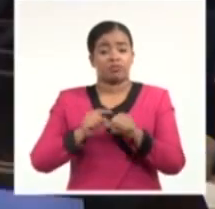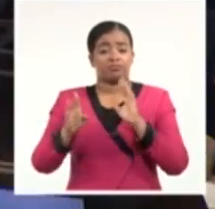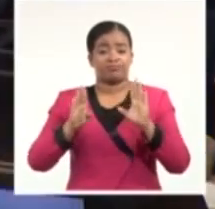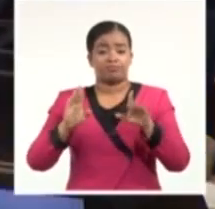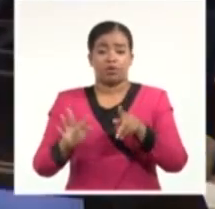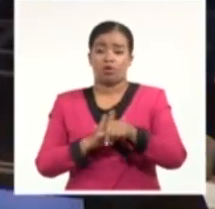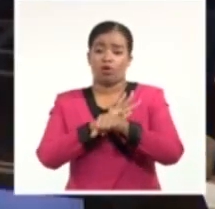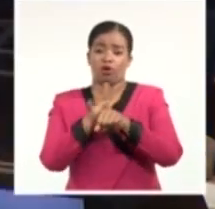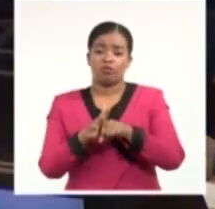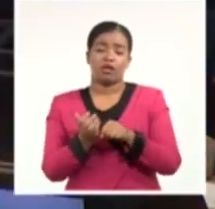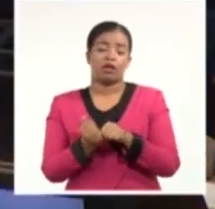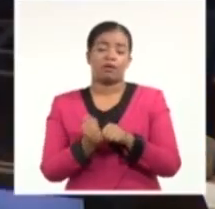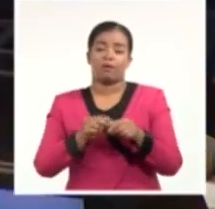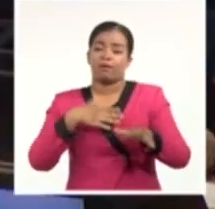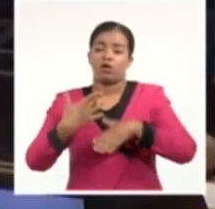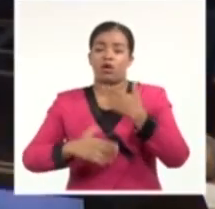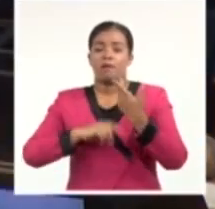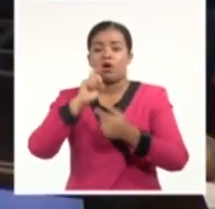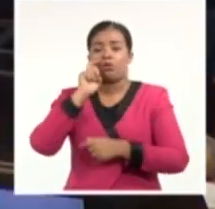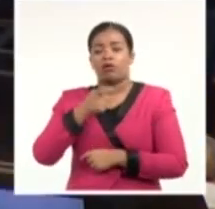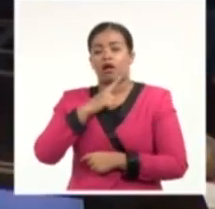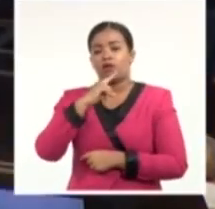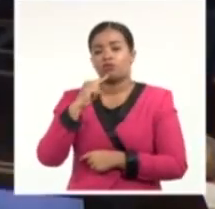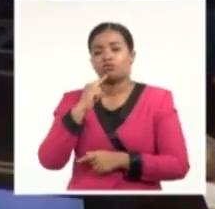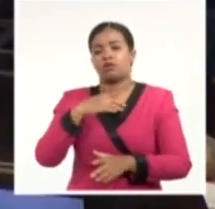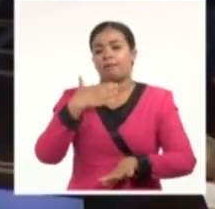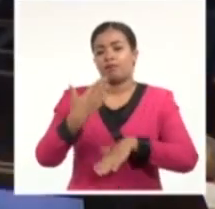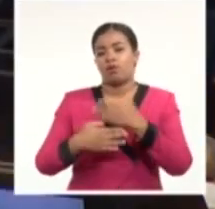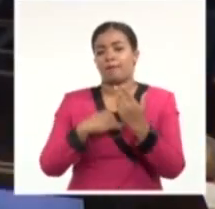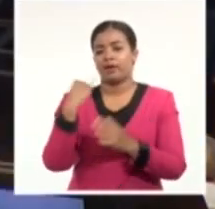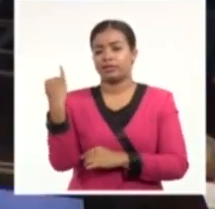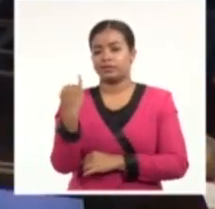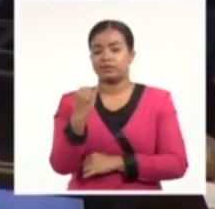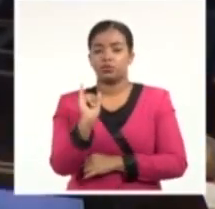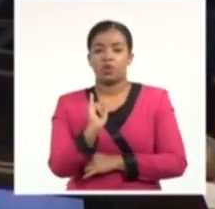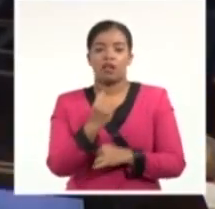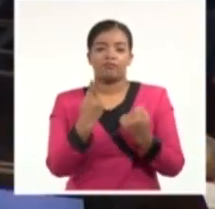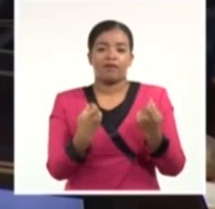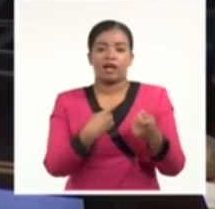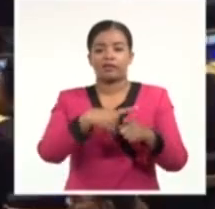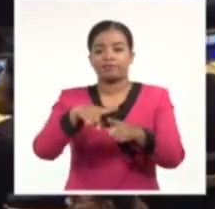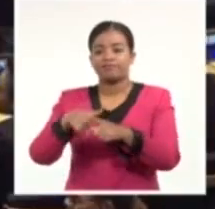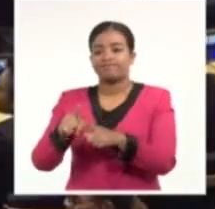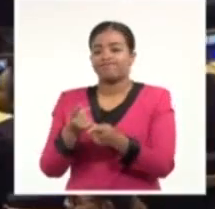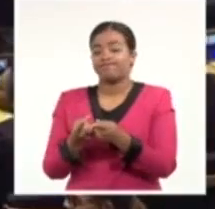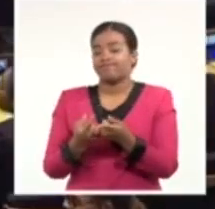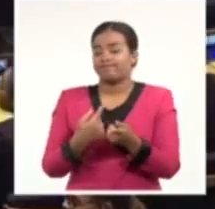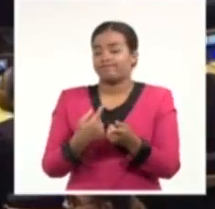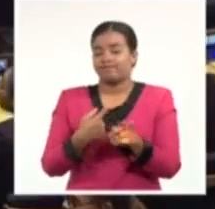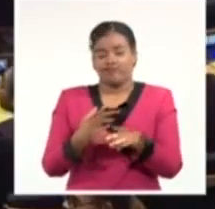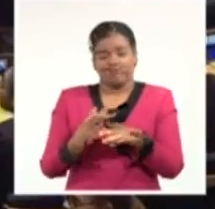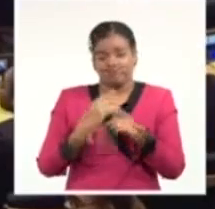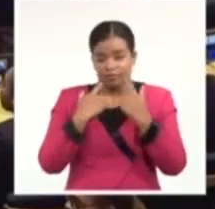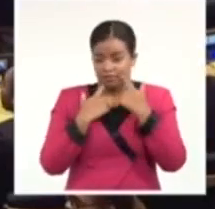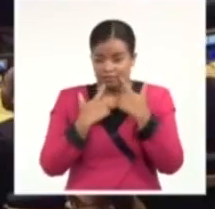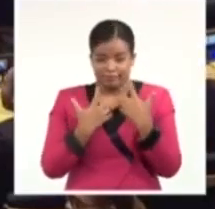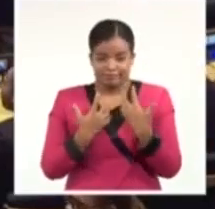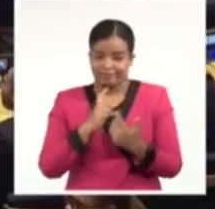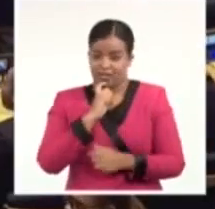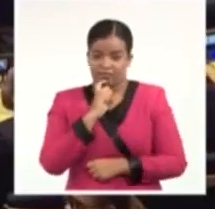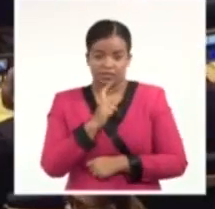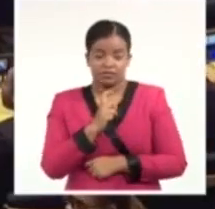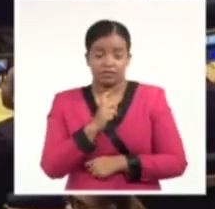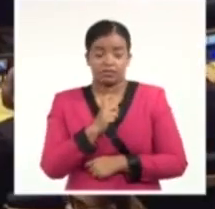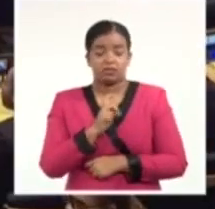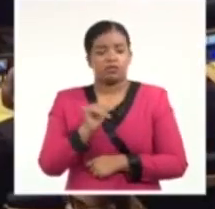conflictos bélicos y sociopolíticos internacionales, así como el déficit de materias primas y de bienes de consumo. Aún así, será prioridad trabajar